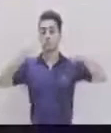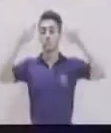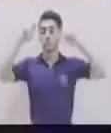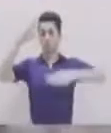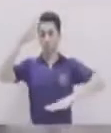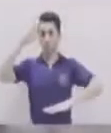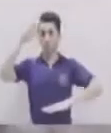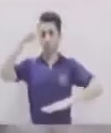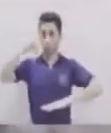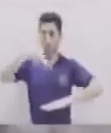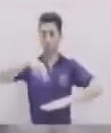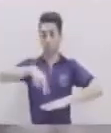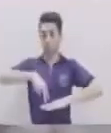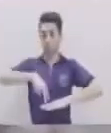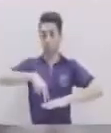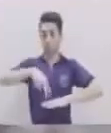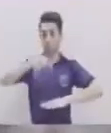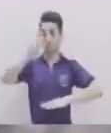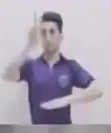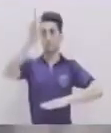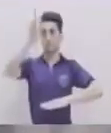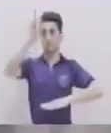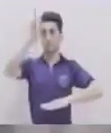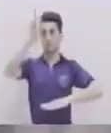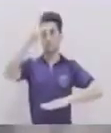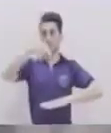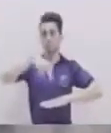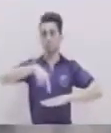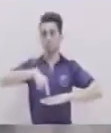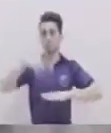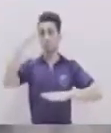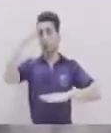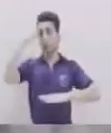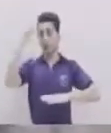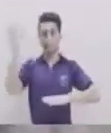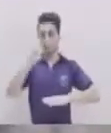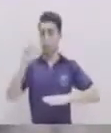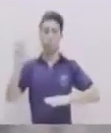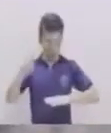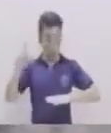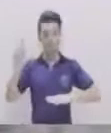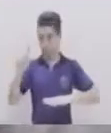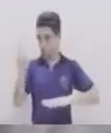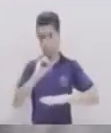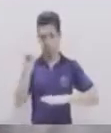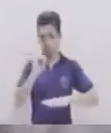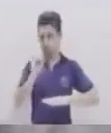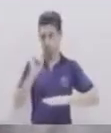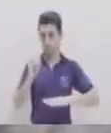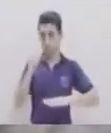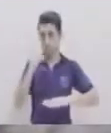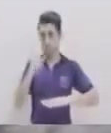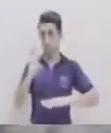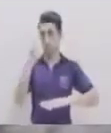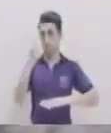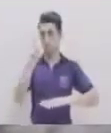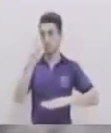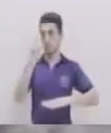1, 2, 3,